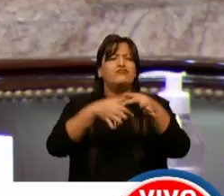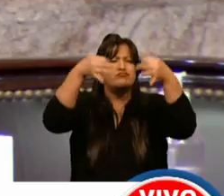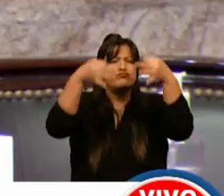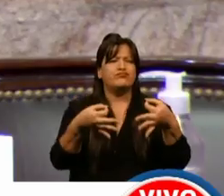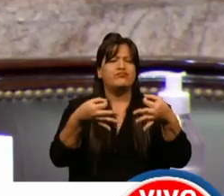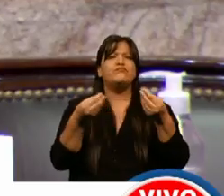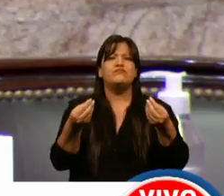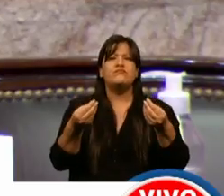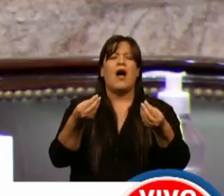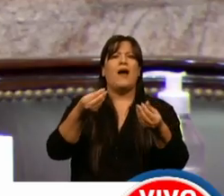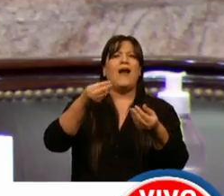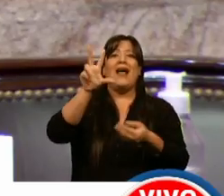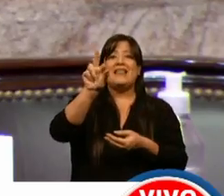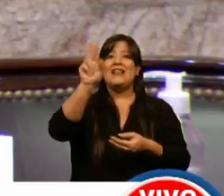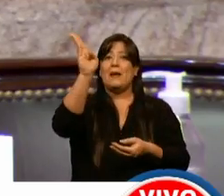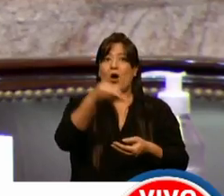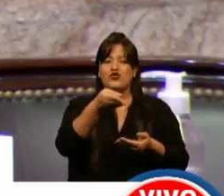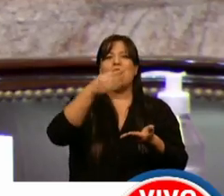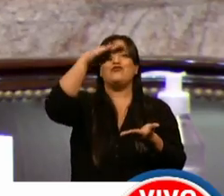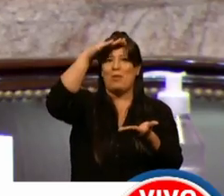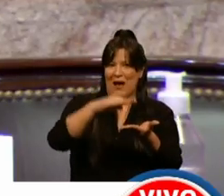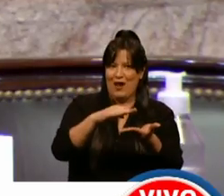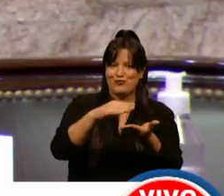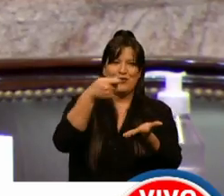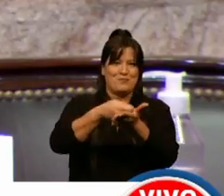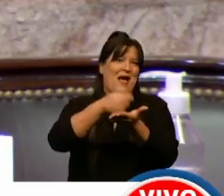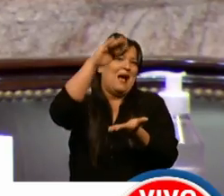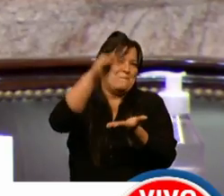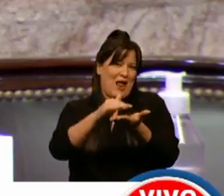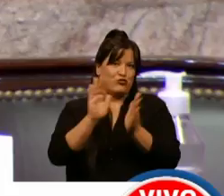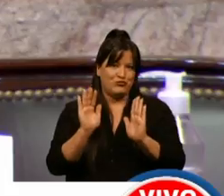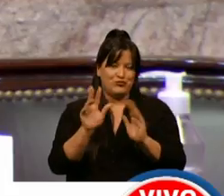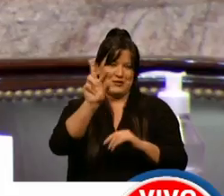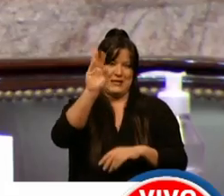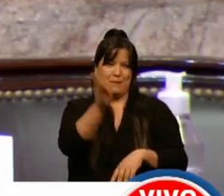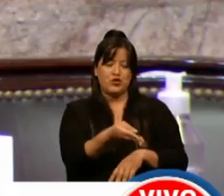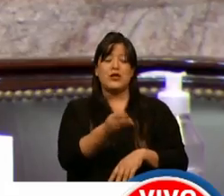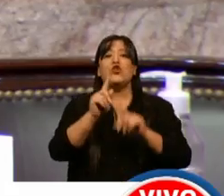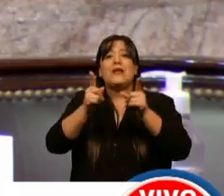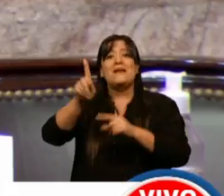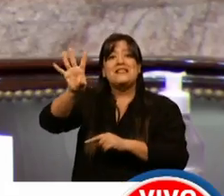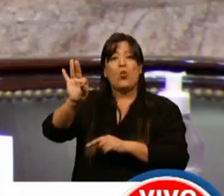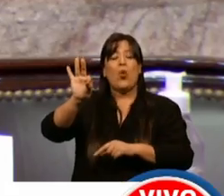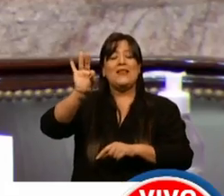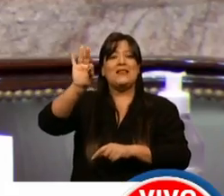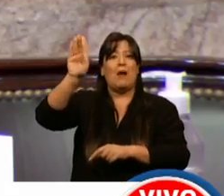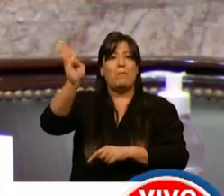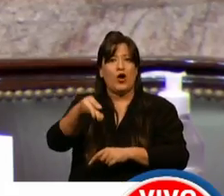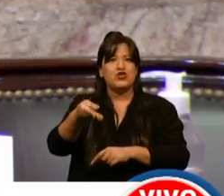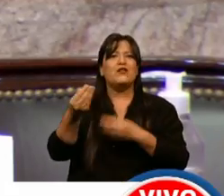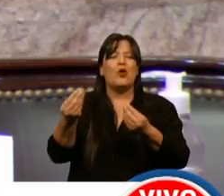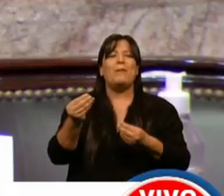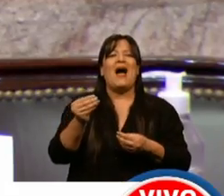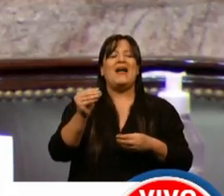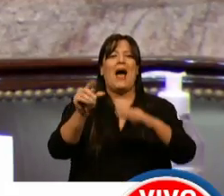la disminución de un 30% para estos nuevos beneficiarios y el 50% para la región